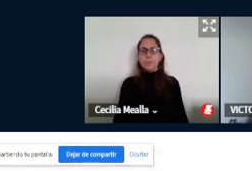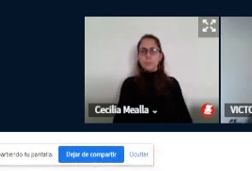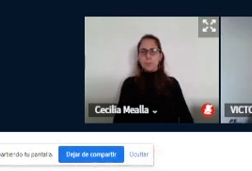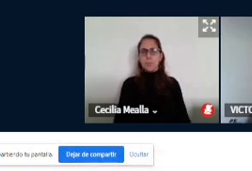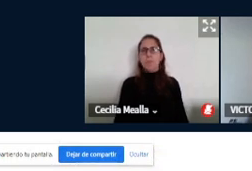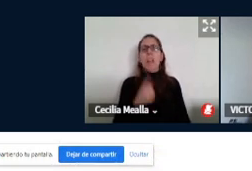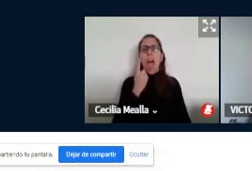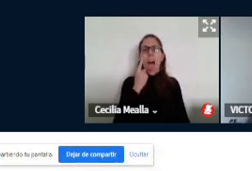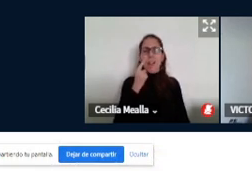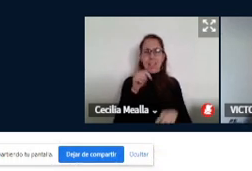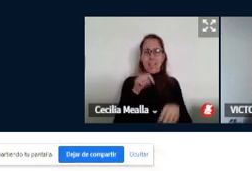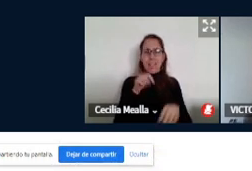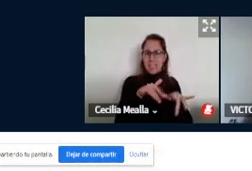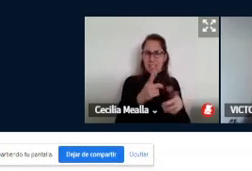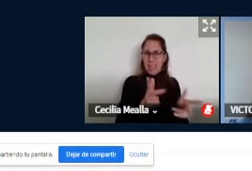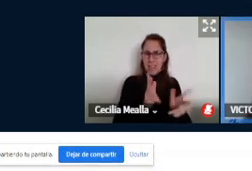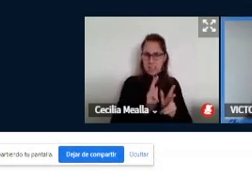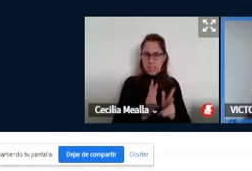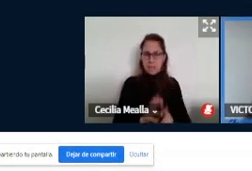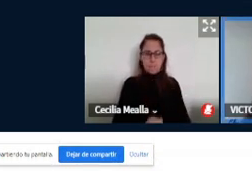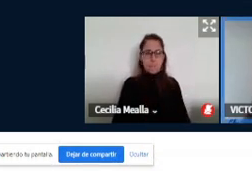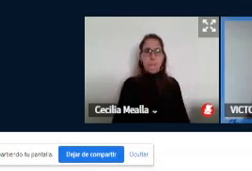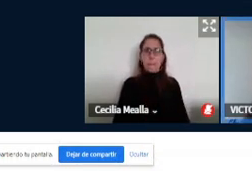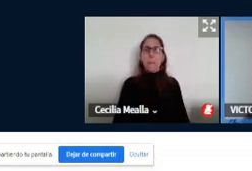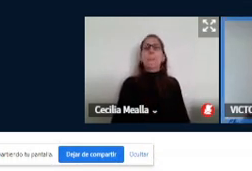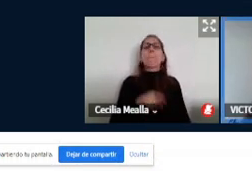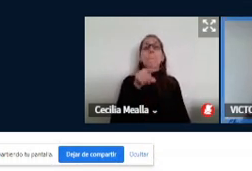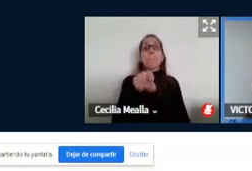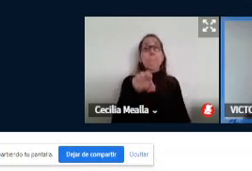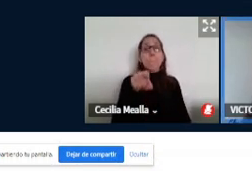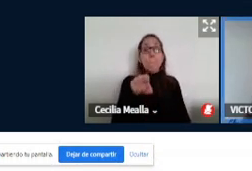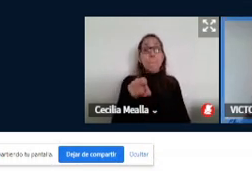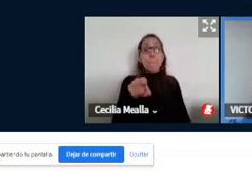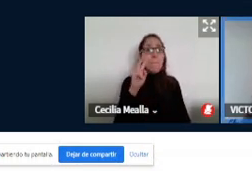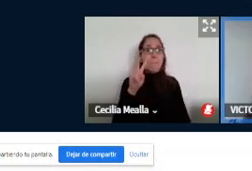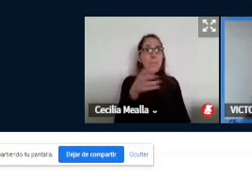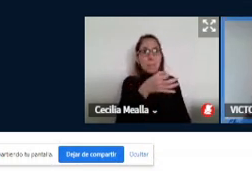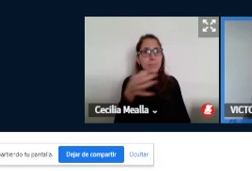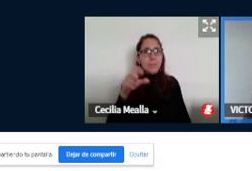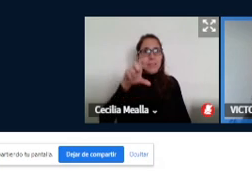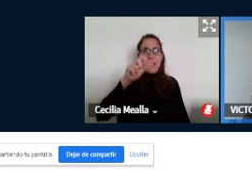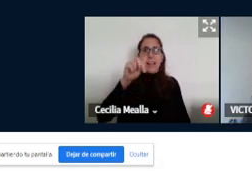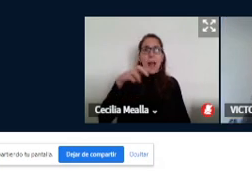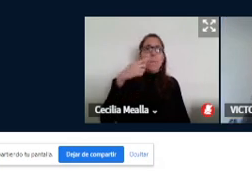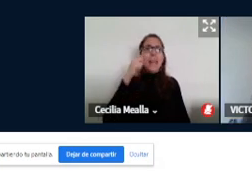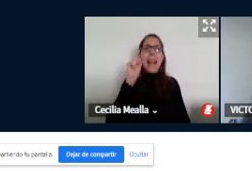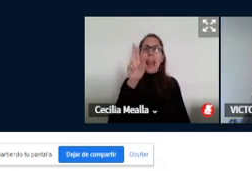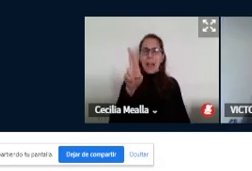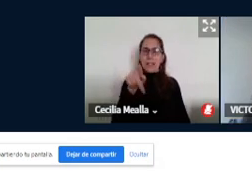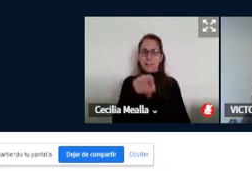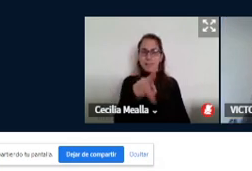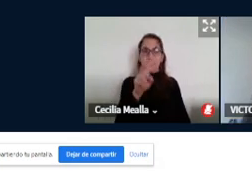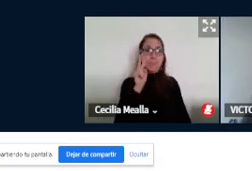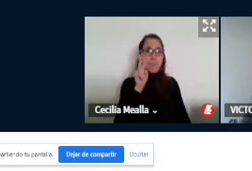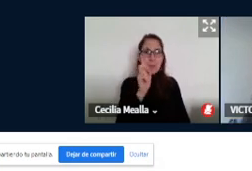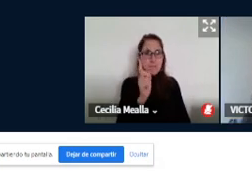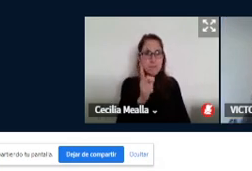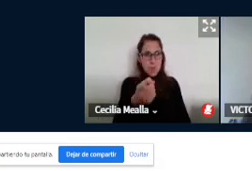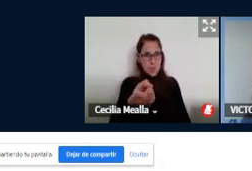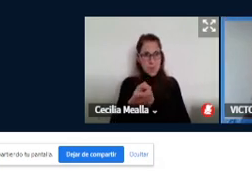los chicos, ya te digo que dicen. Acá se ven, miren, acá se ven bien los capilares, me he olvidado. Dicen que no, que se entendió todo